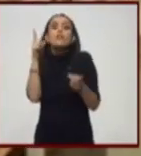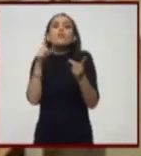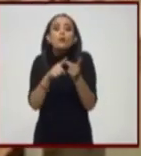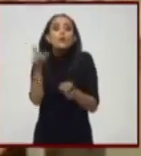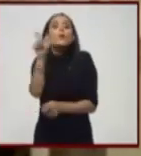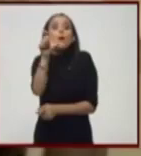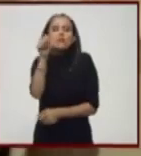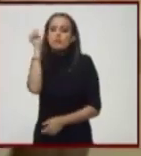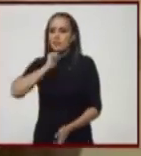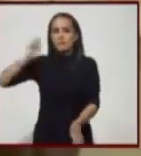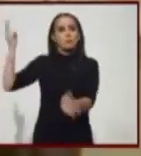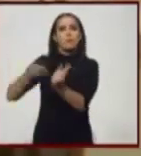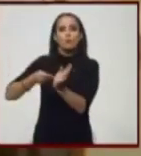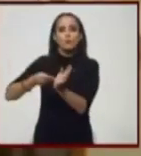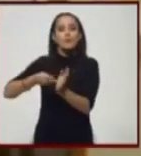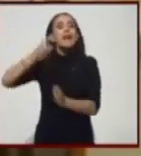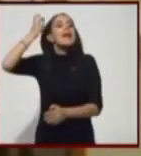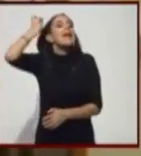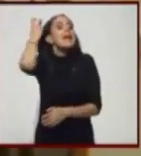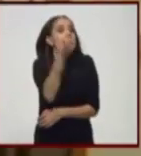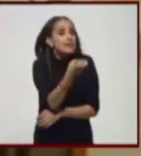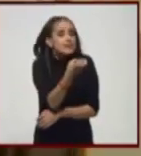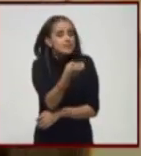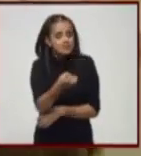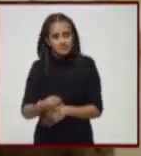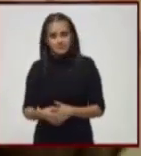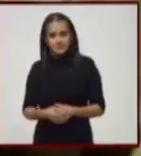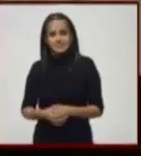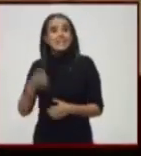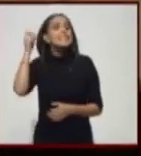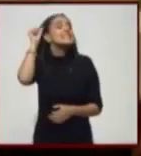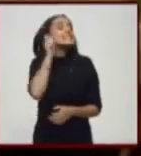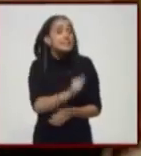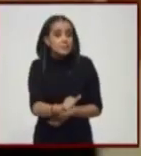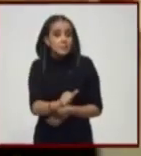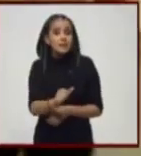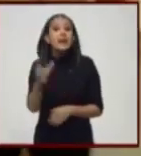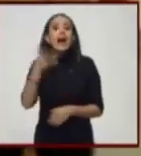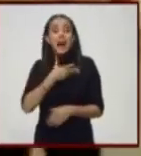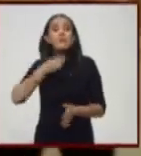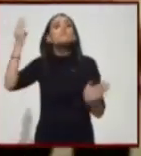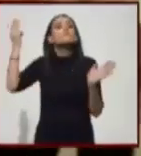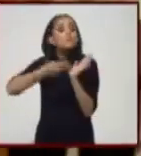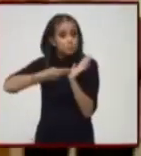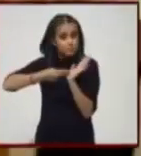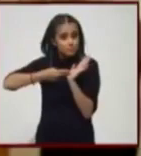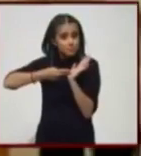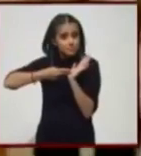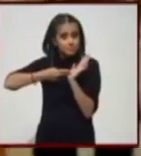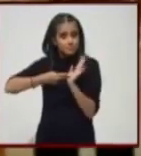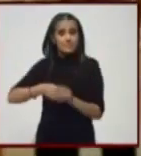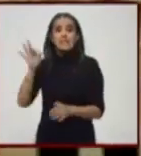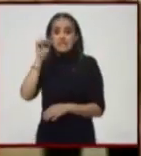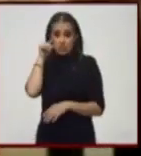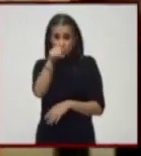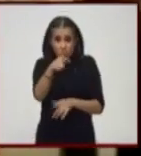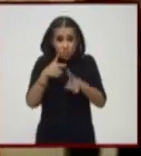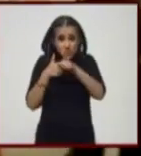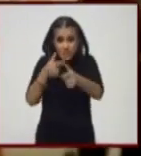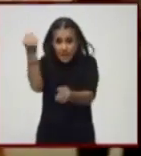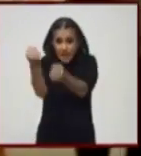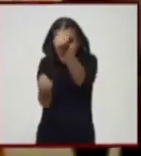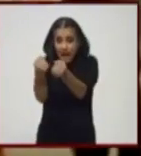siempre hay infracción exactamente siempre hay infracción si ustedes siguen un